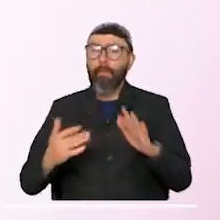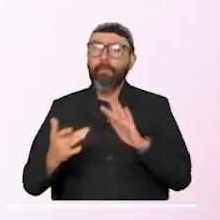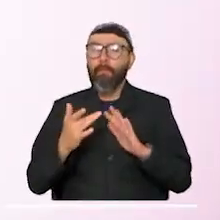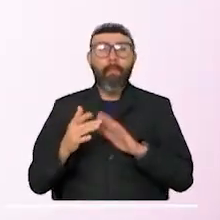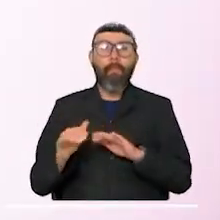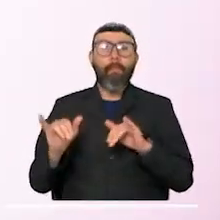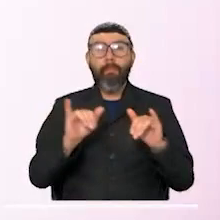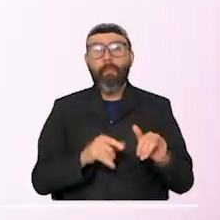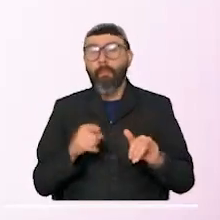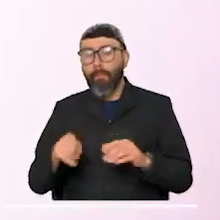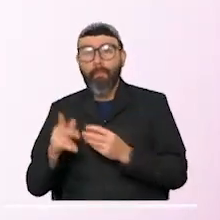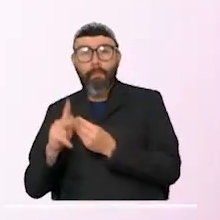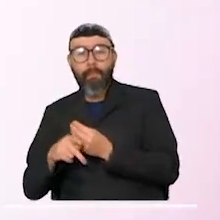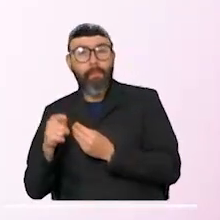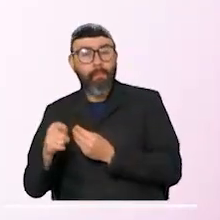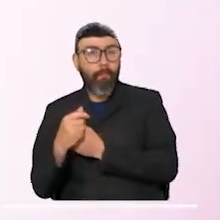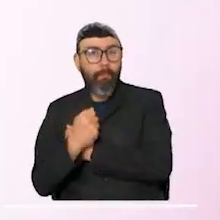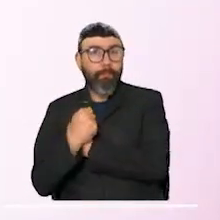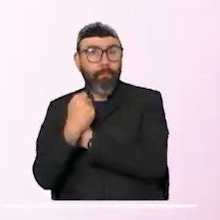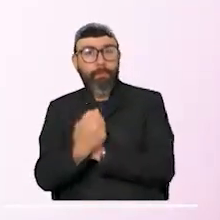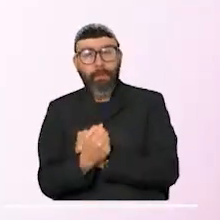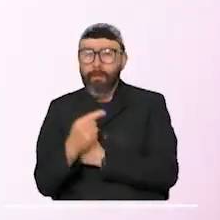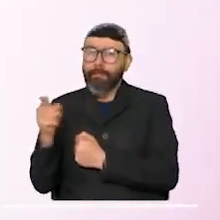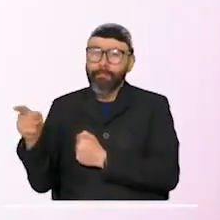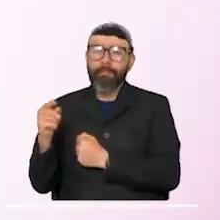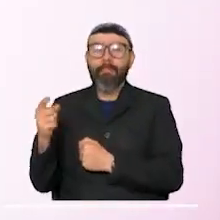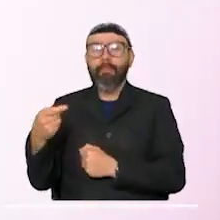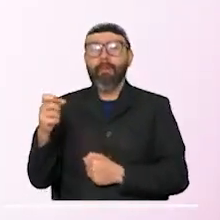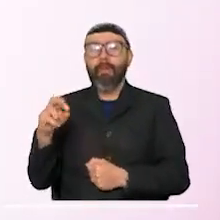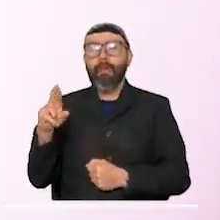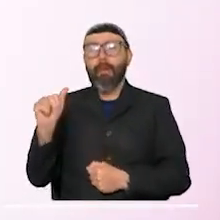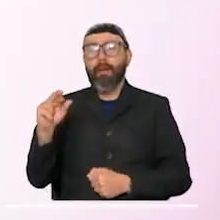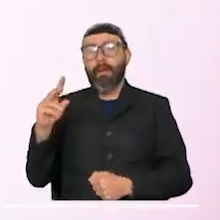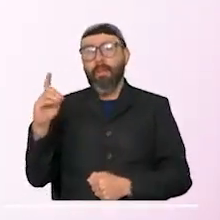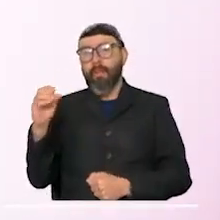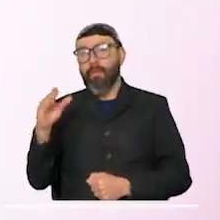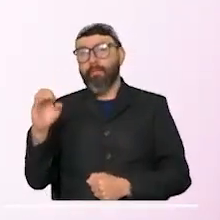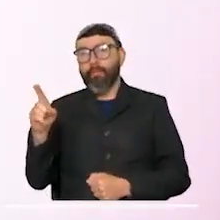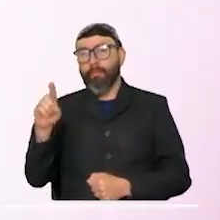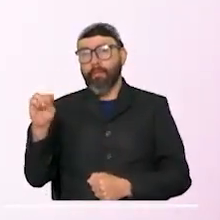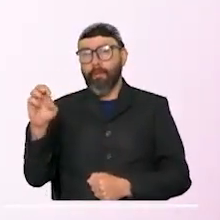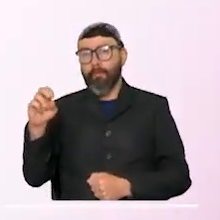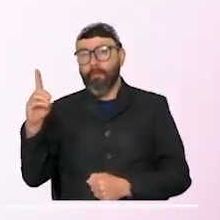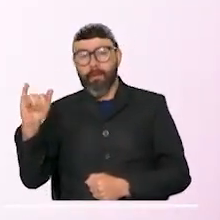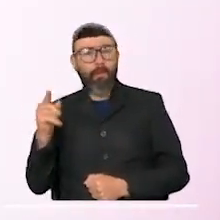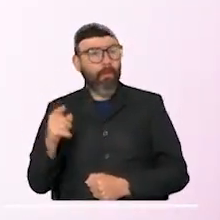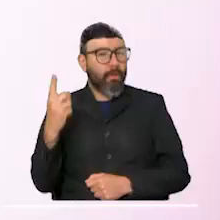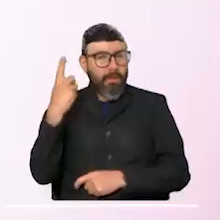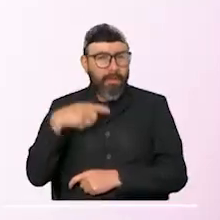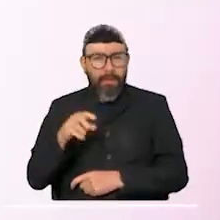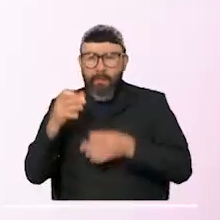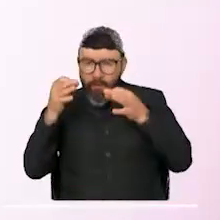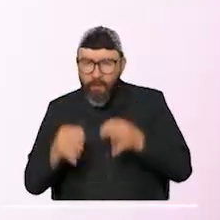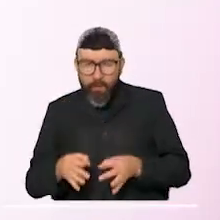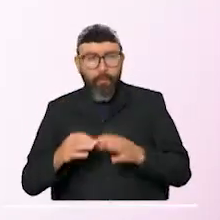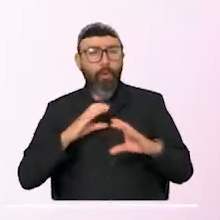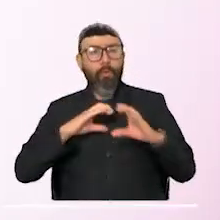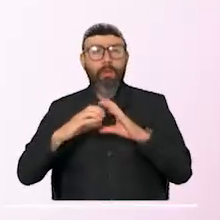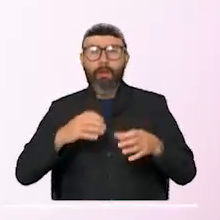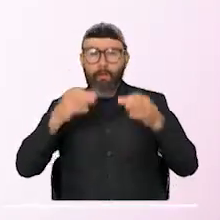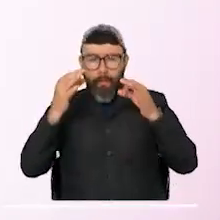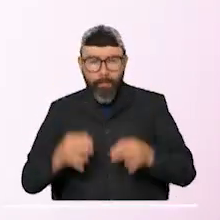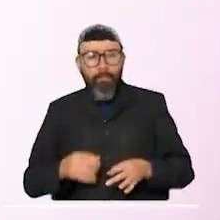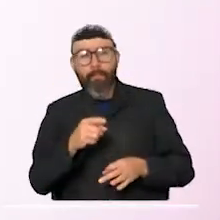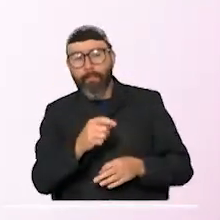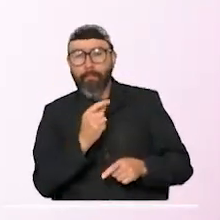herramientas del amor que nos da Gerardo es Meli Es realmente tener como unos días Muy fijos y unas comunicaciones muy fijas para tener las relaciones